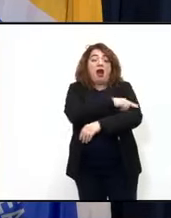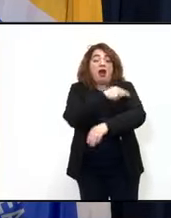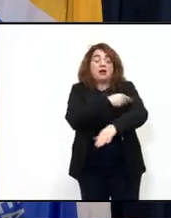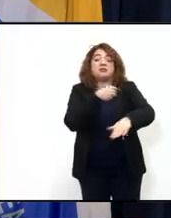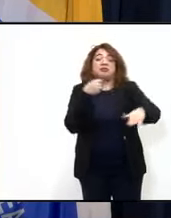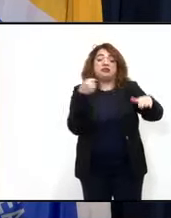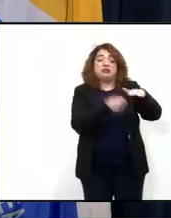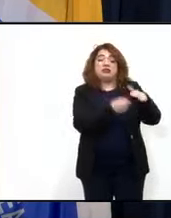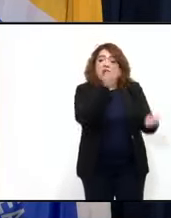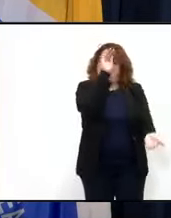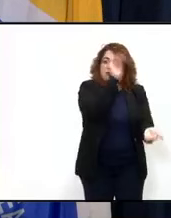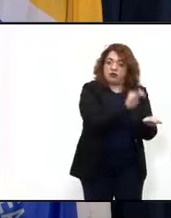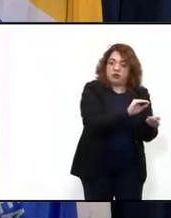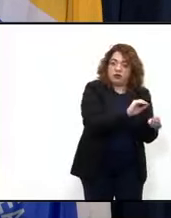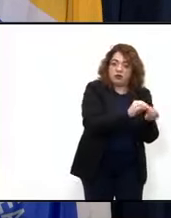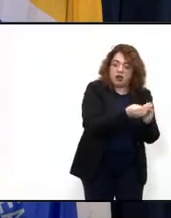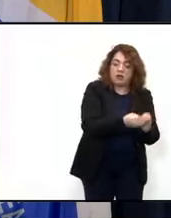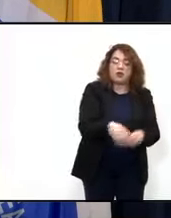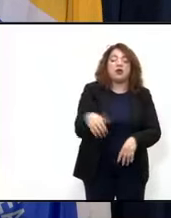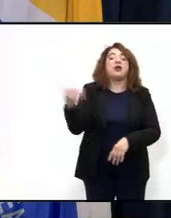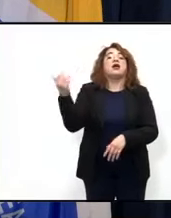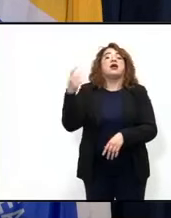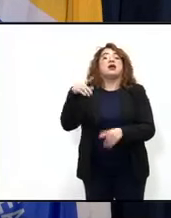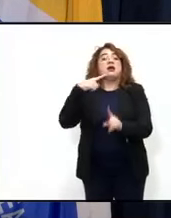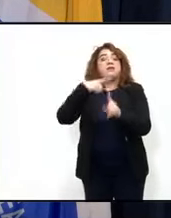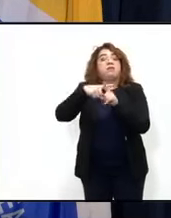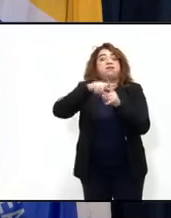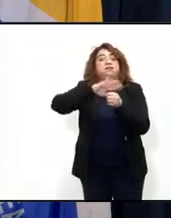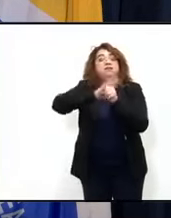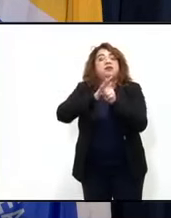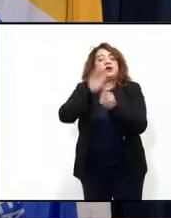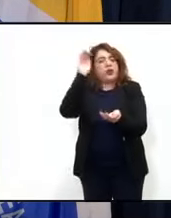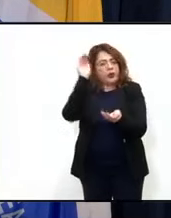y muertes, que es el resultado de nuestra tragedia,